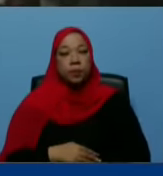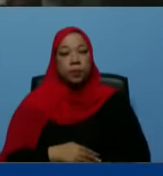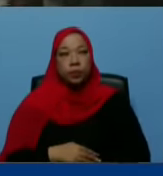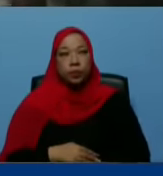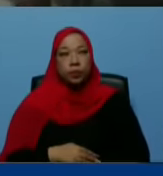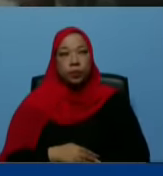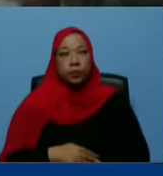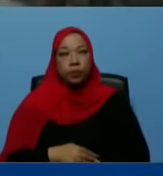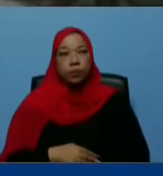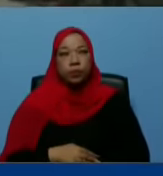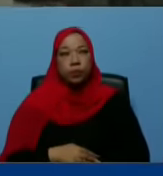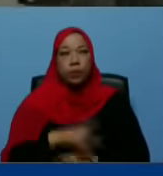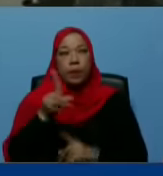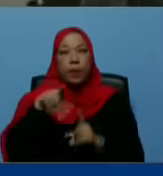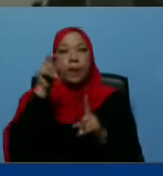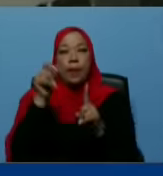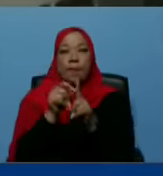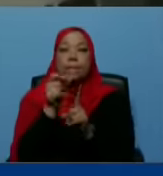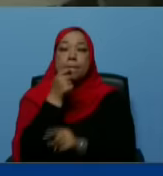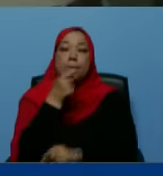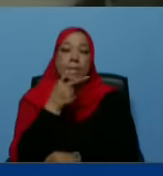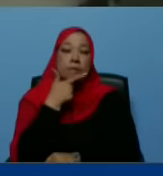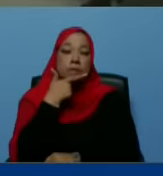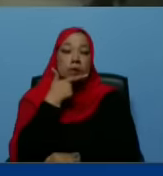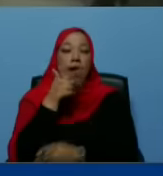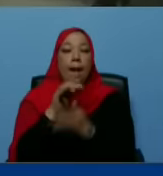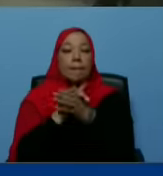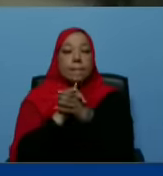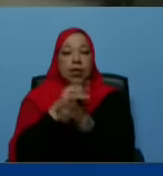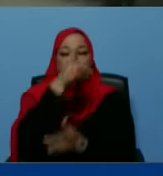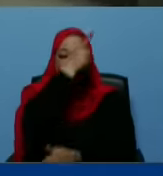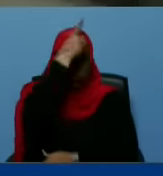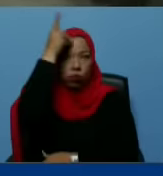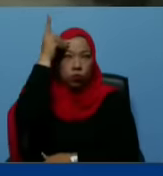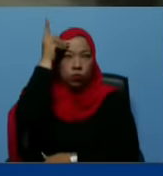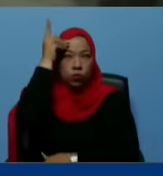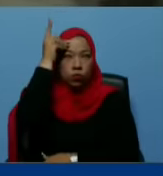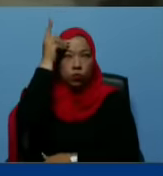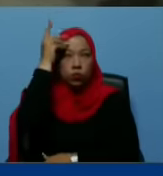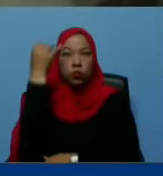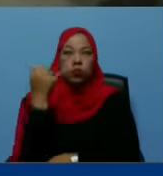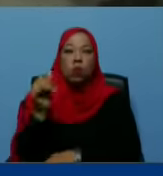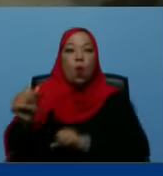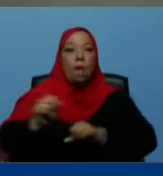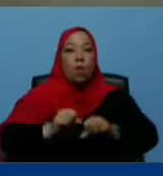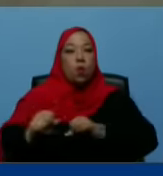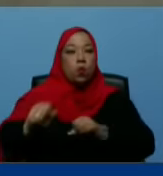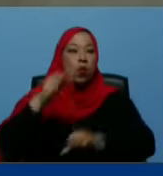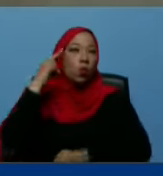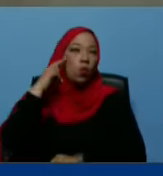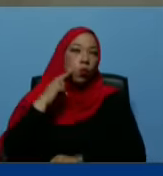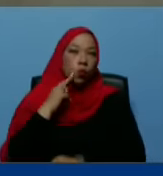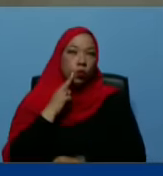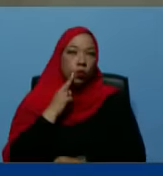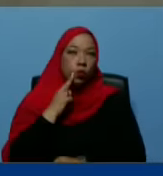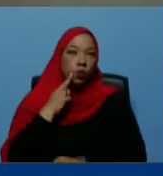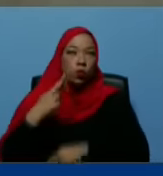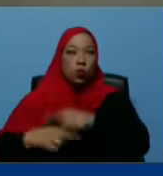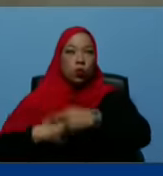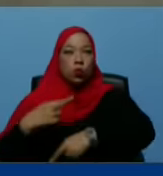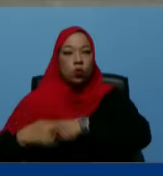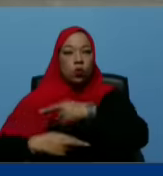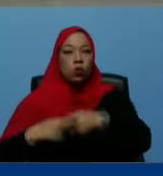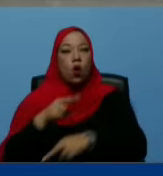¿Ah? Este espíritu es tan hermoso, Diosdado, el espíritu original del movimiento bolivariano revolucionario